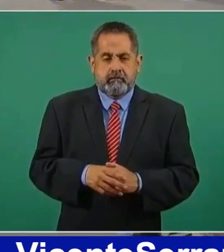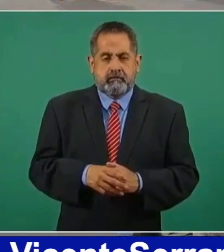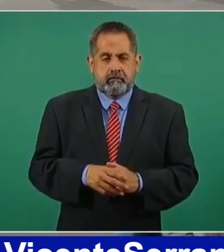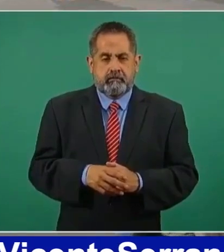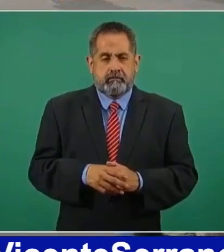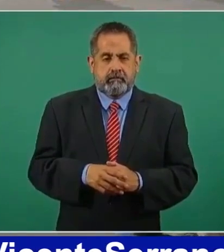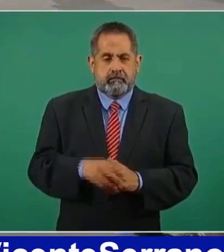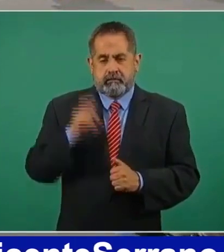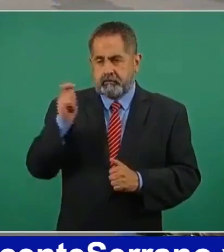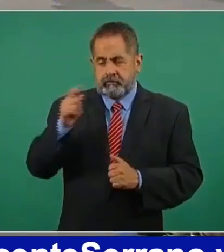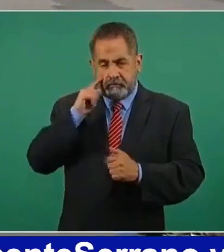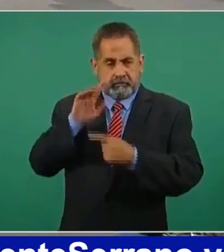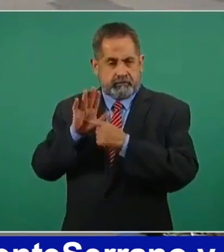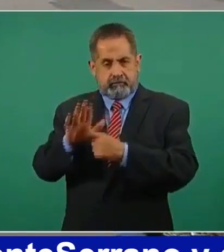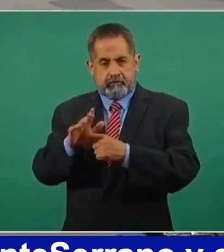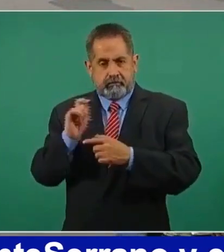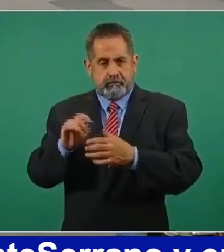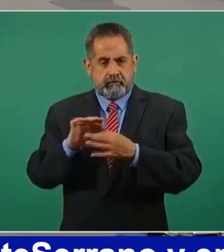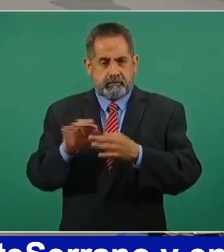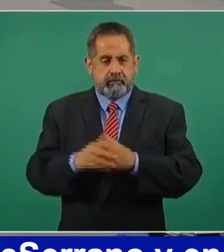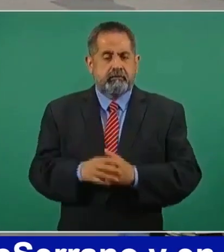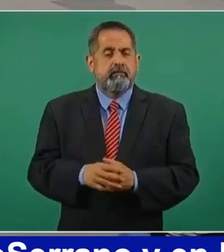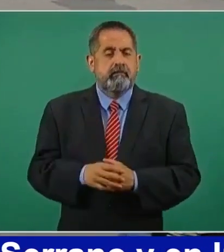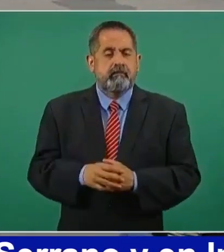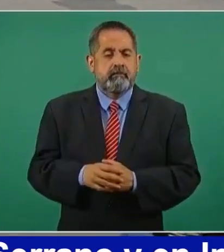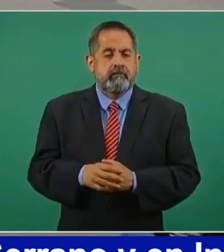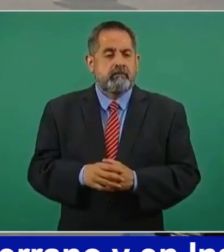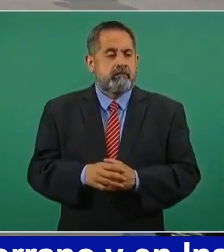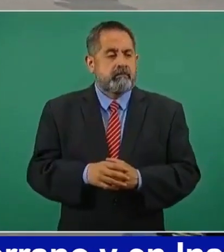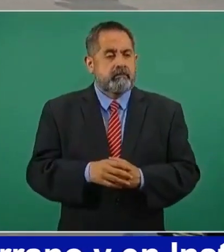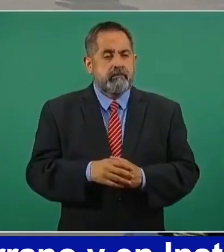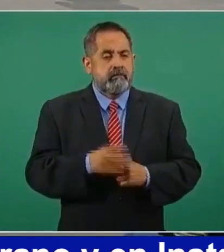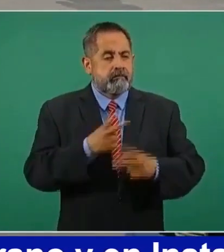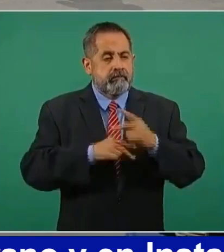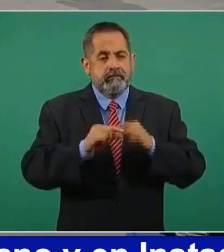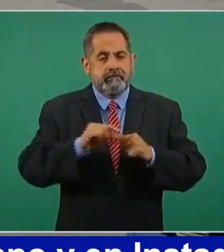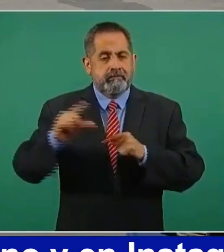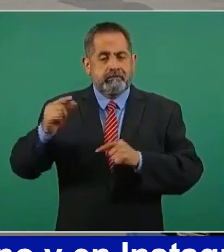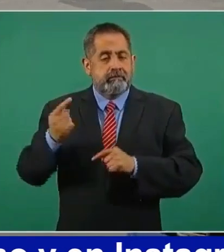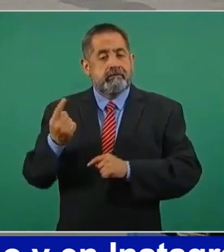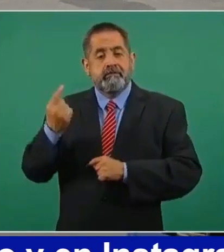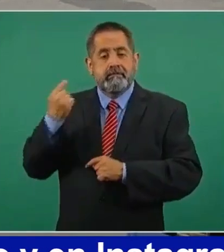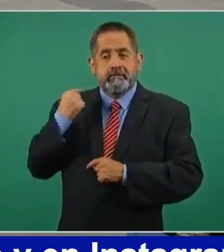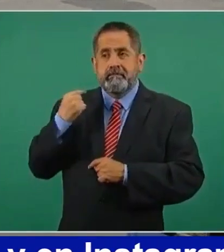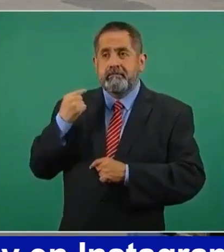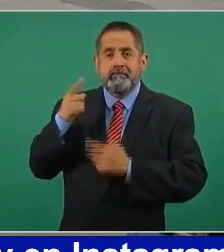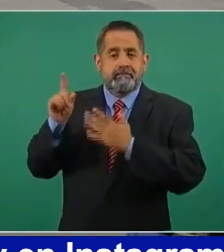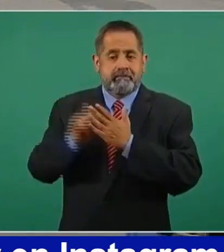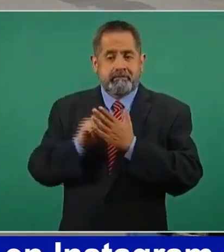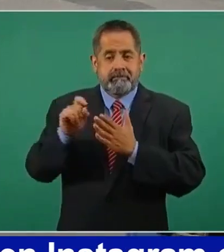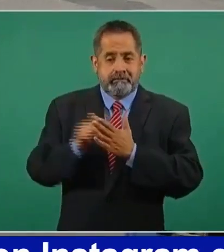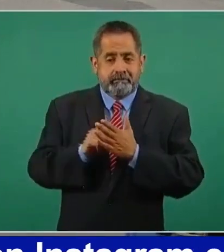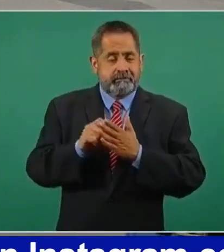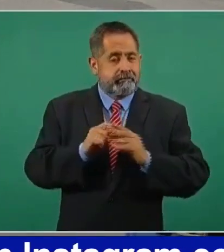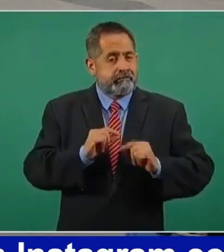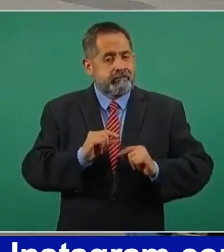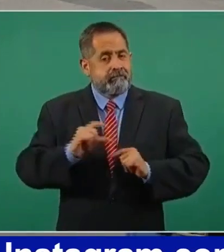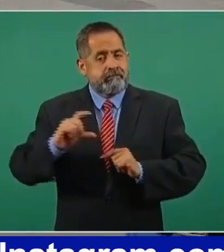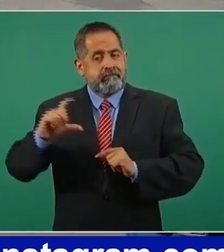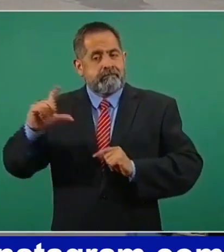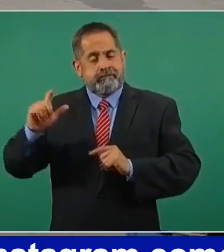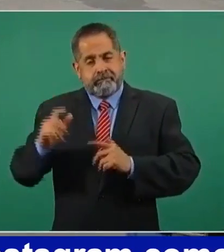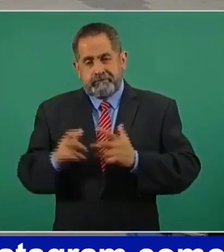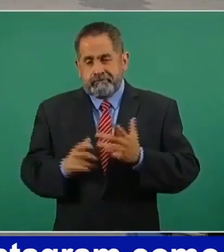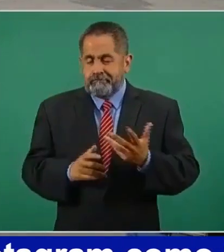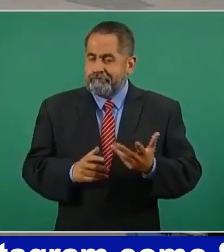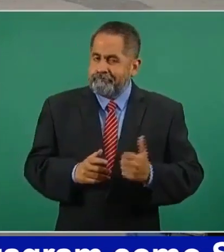este es el dato del crecimiento de los últimos meses, pero hay